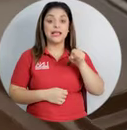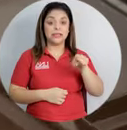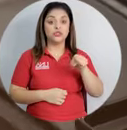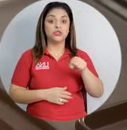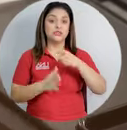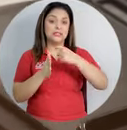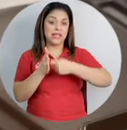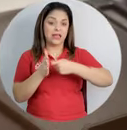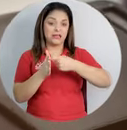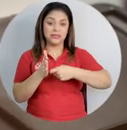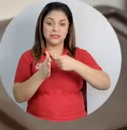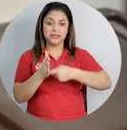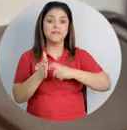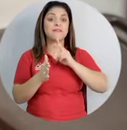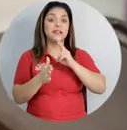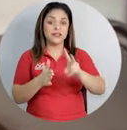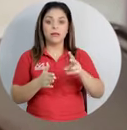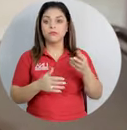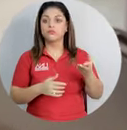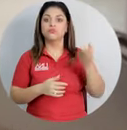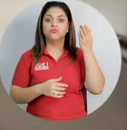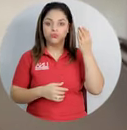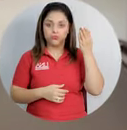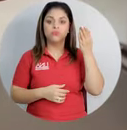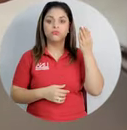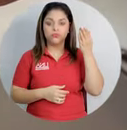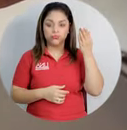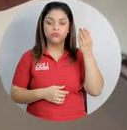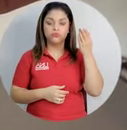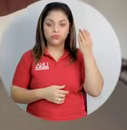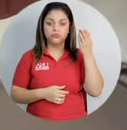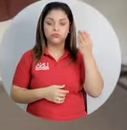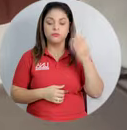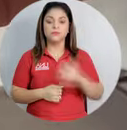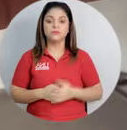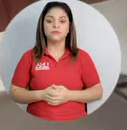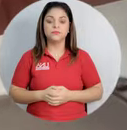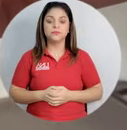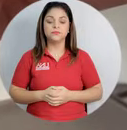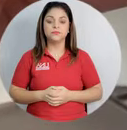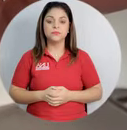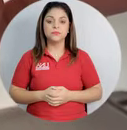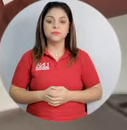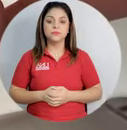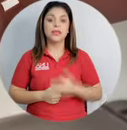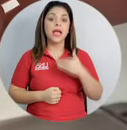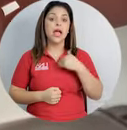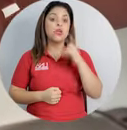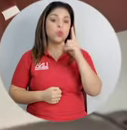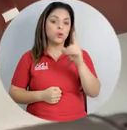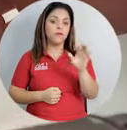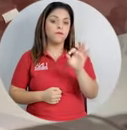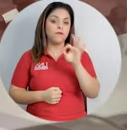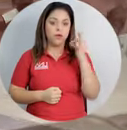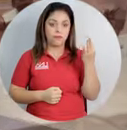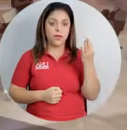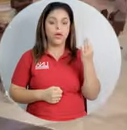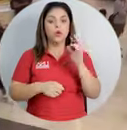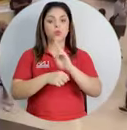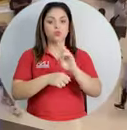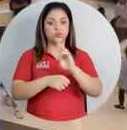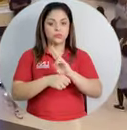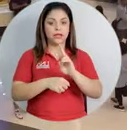son tasas de interés, son suficientemente altas. Hay una estrategia que